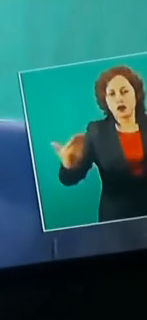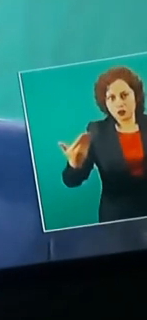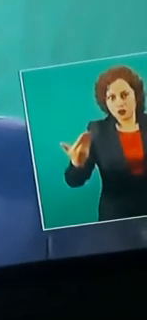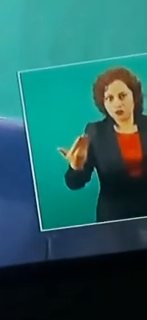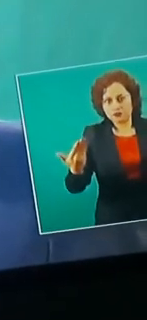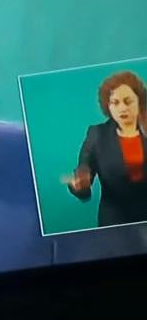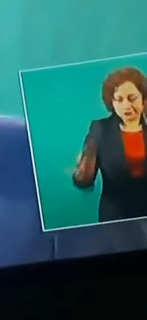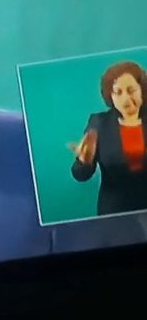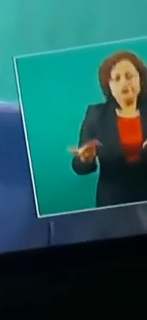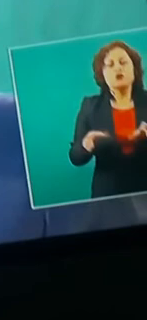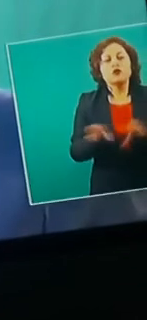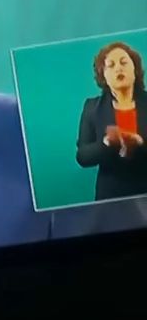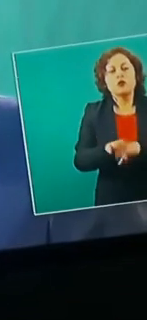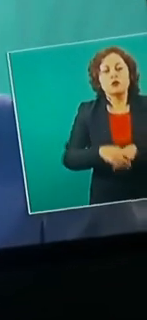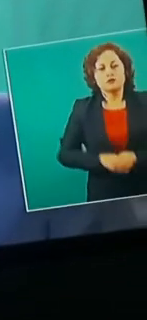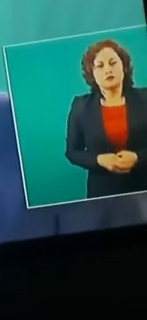apoyando